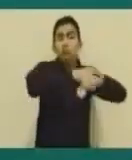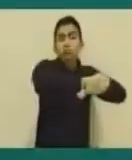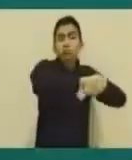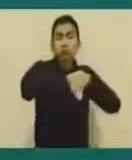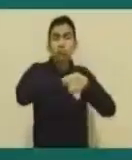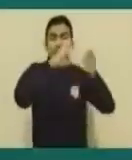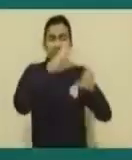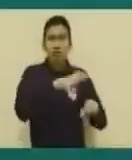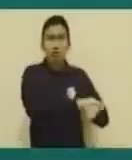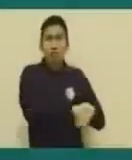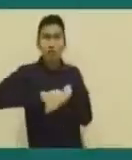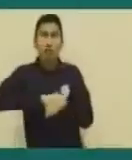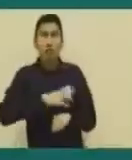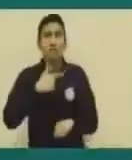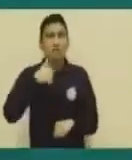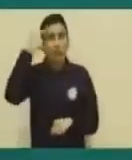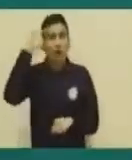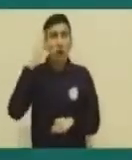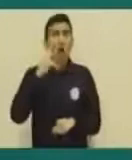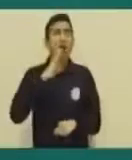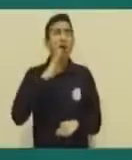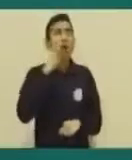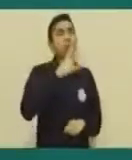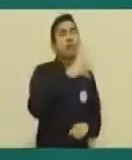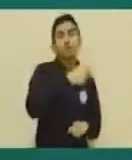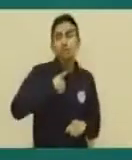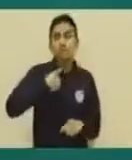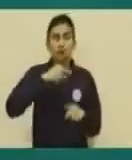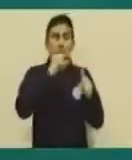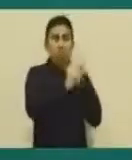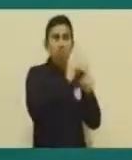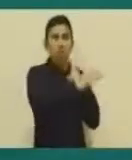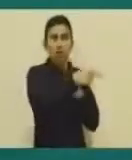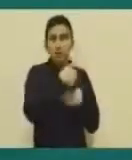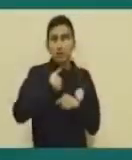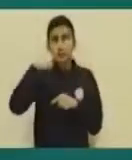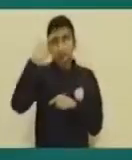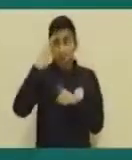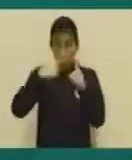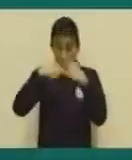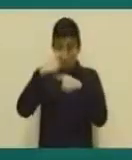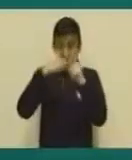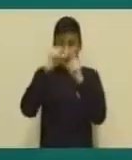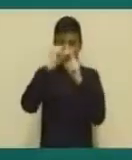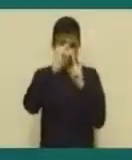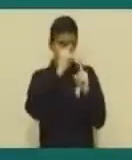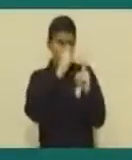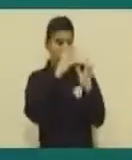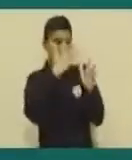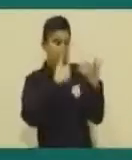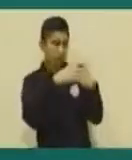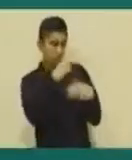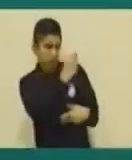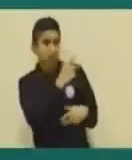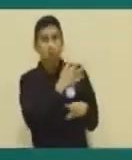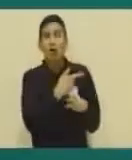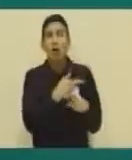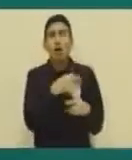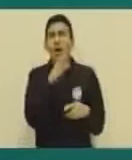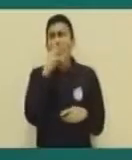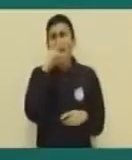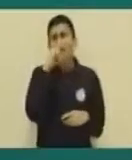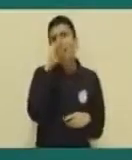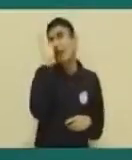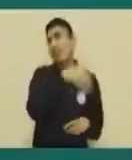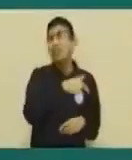de agresiones que pueden ser físicas o verbales. Puede ser con palabras, yo puedo decirle, esa